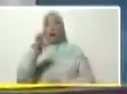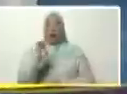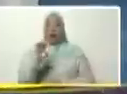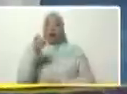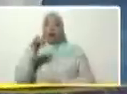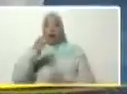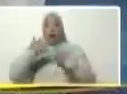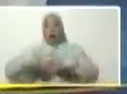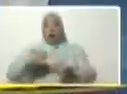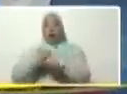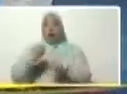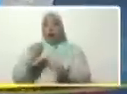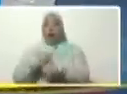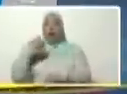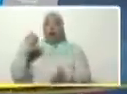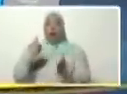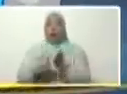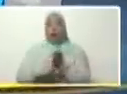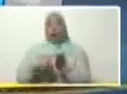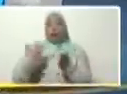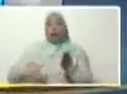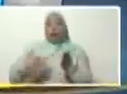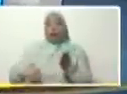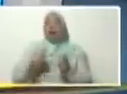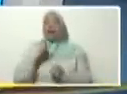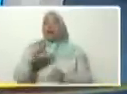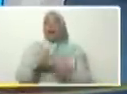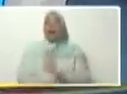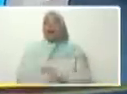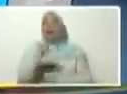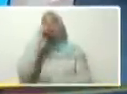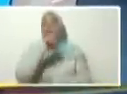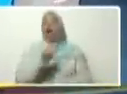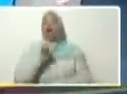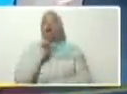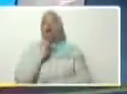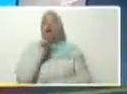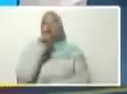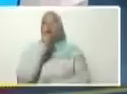Se cayó la cédula, pues. En una caja de ACE, Wills.